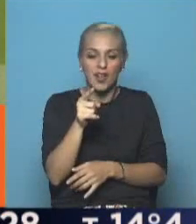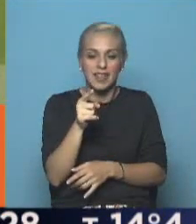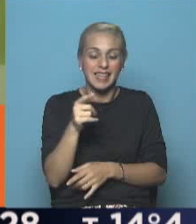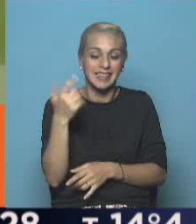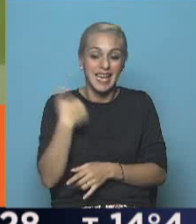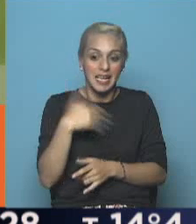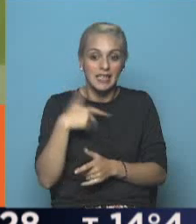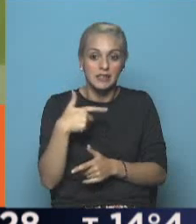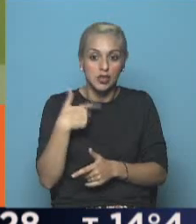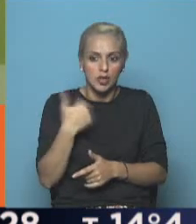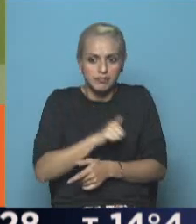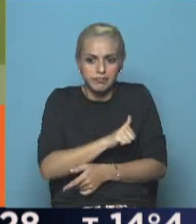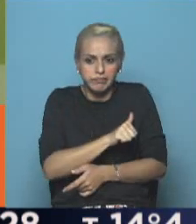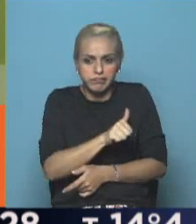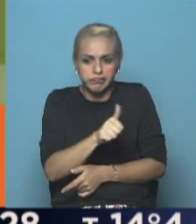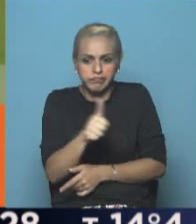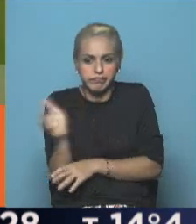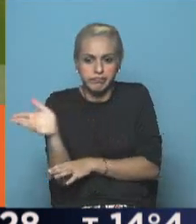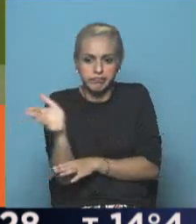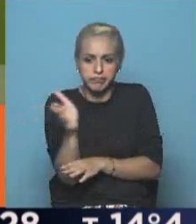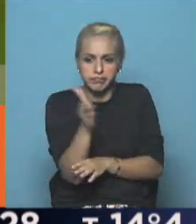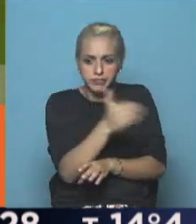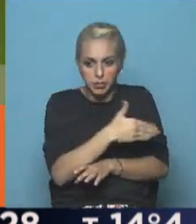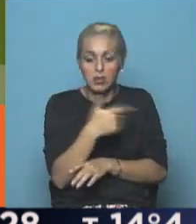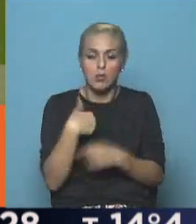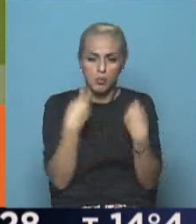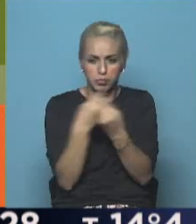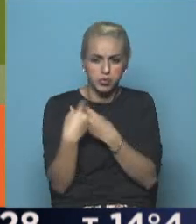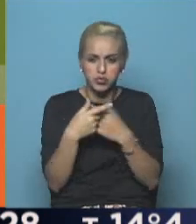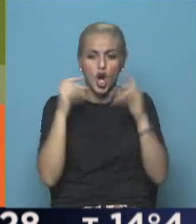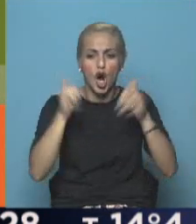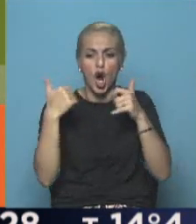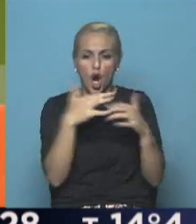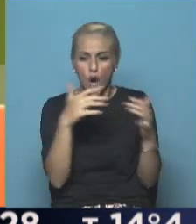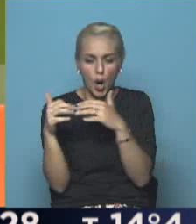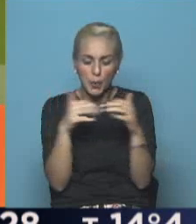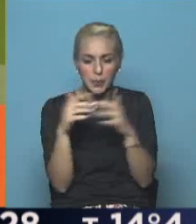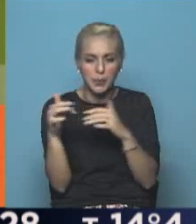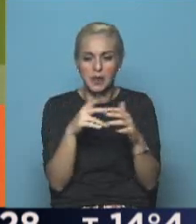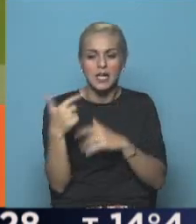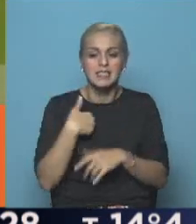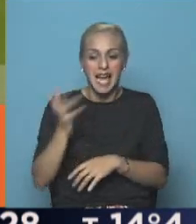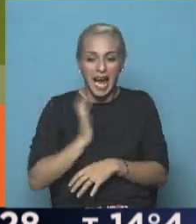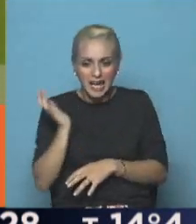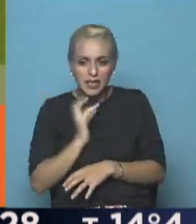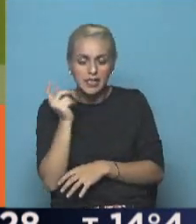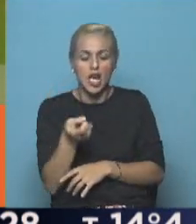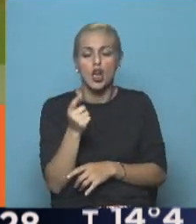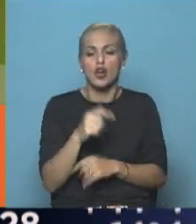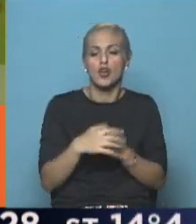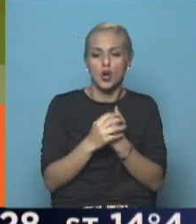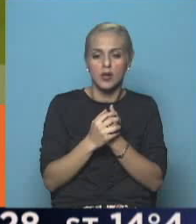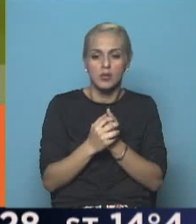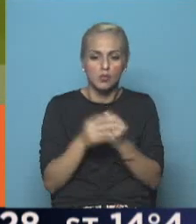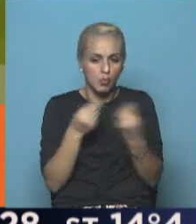ha pulverizado a la mayor parte de sus rivales, con muchos chicos, con Fede Lancilote en el arco, con Nico Freire y